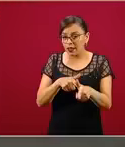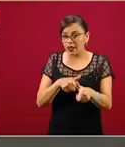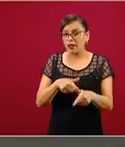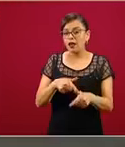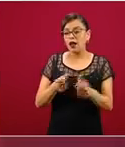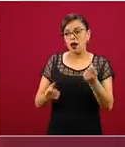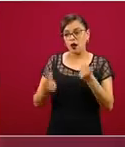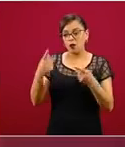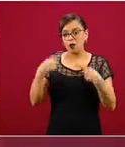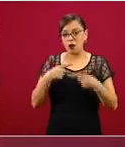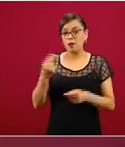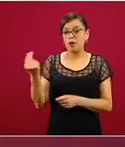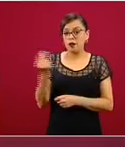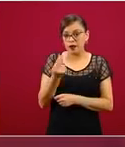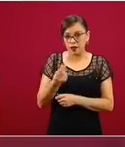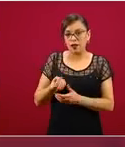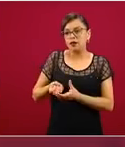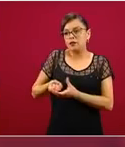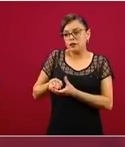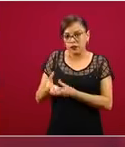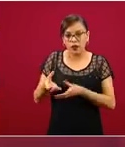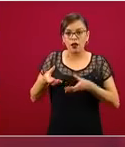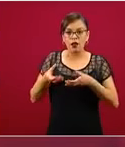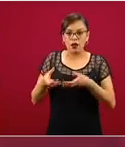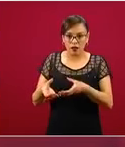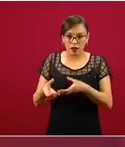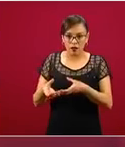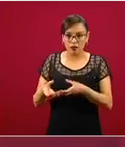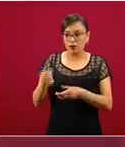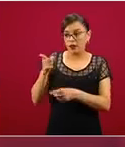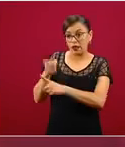las personas que viven al día. Y aquí quiero hacer